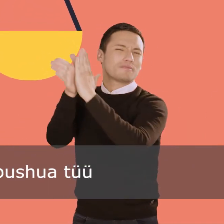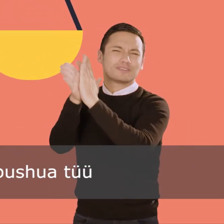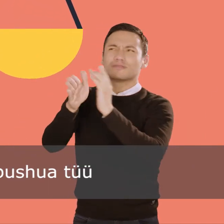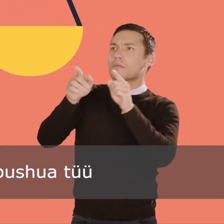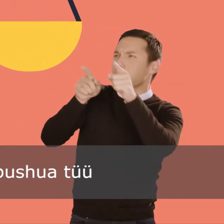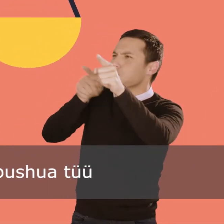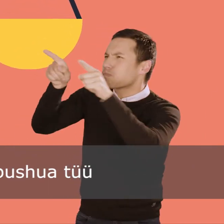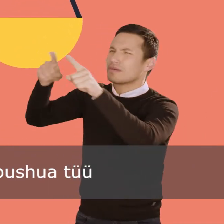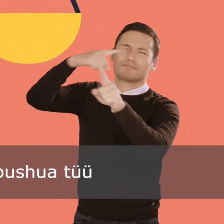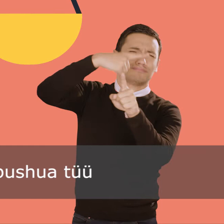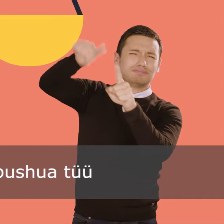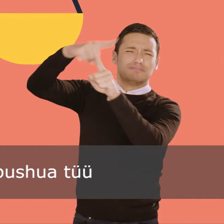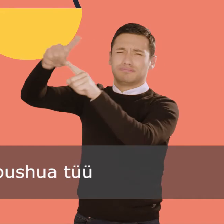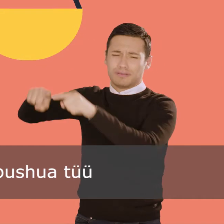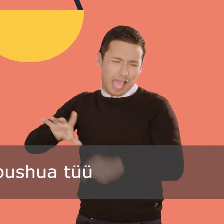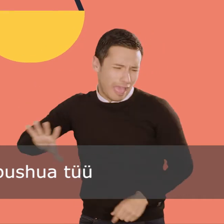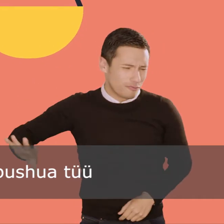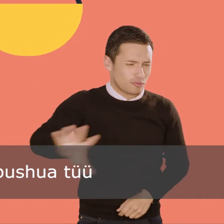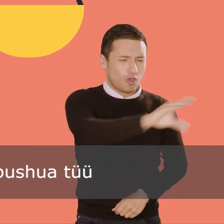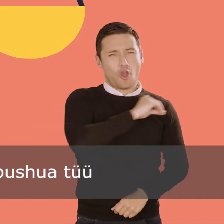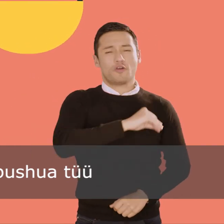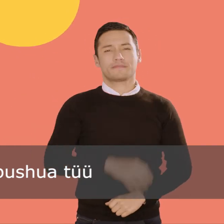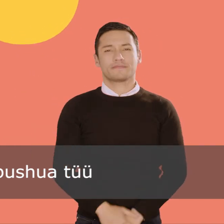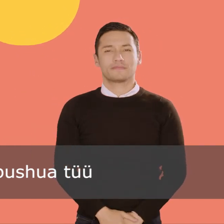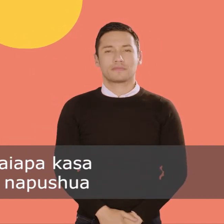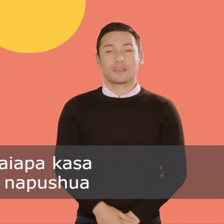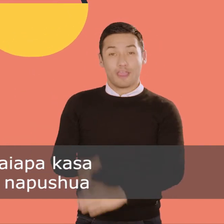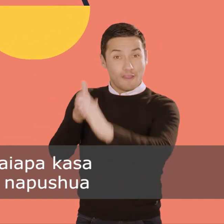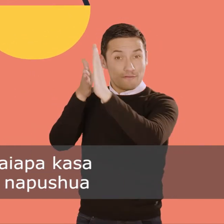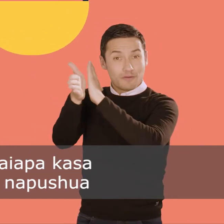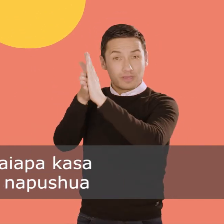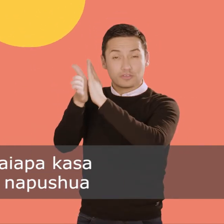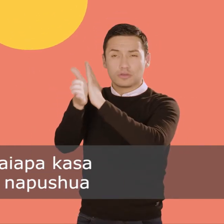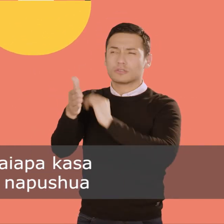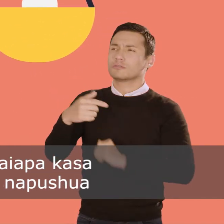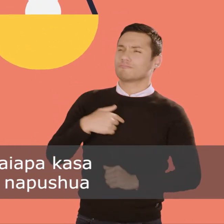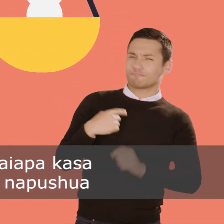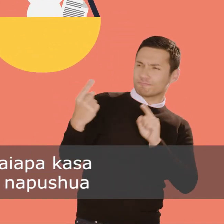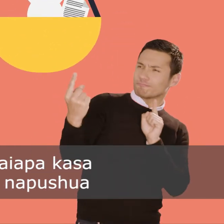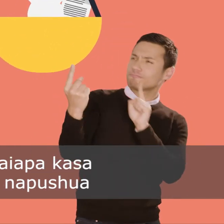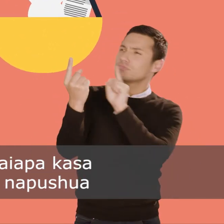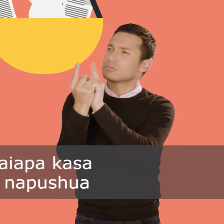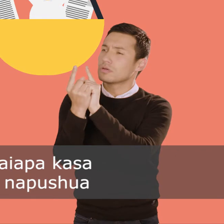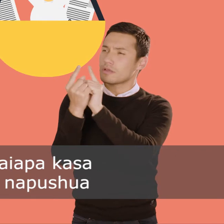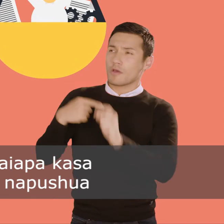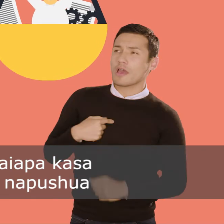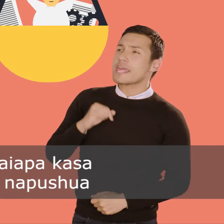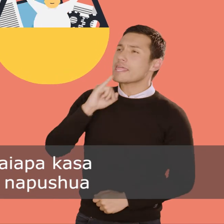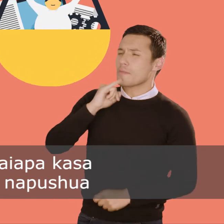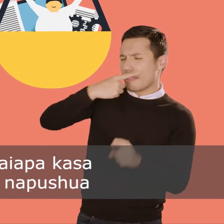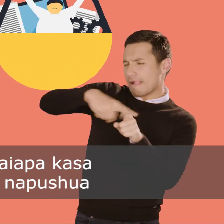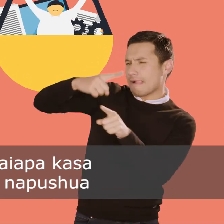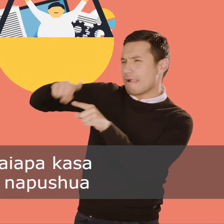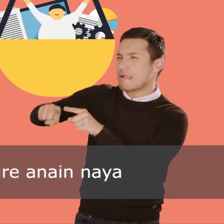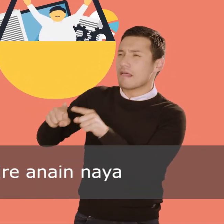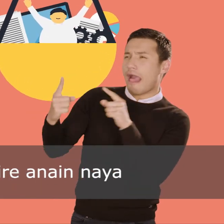información por diversos medios y canales a toda la población, incluyendo información que sea solicitada por